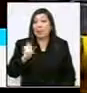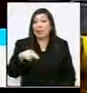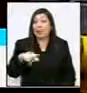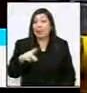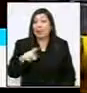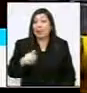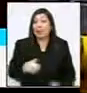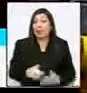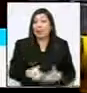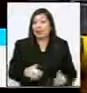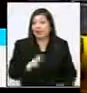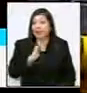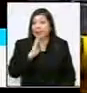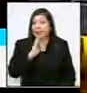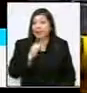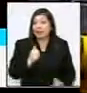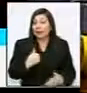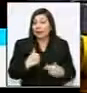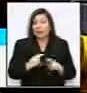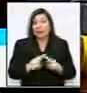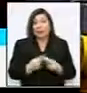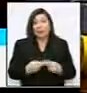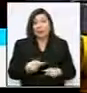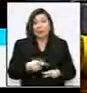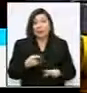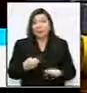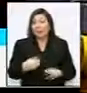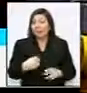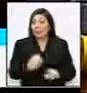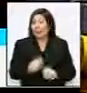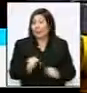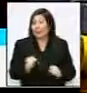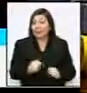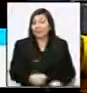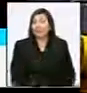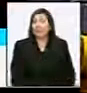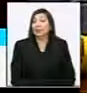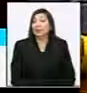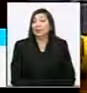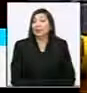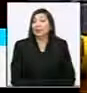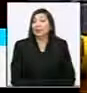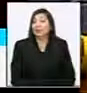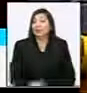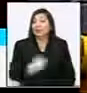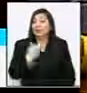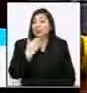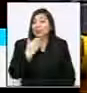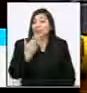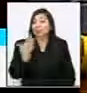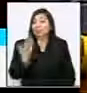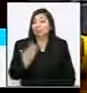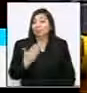con anticipación que tenía compromisos profesionales impostergables que atender. Les agradece